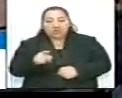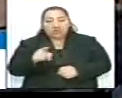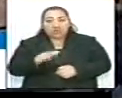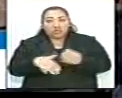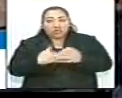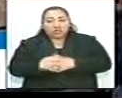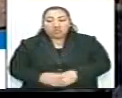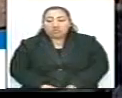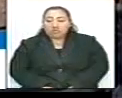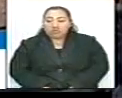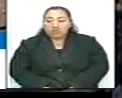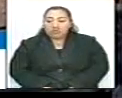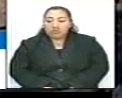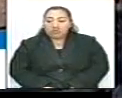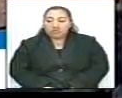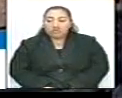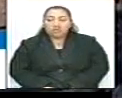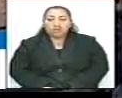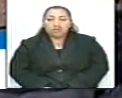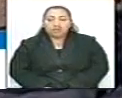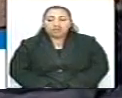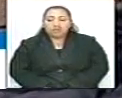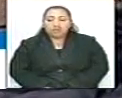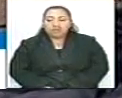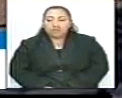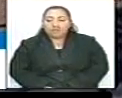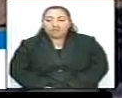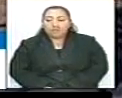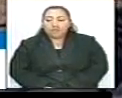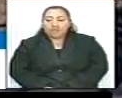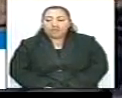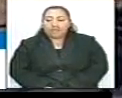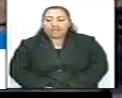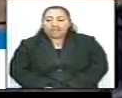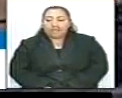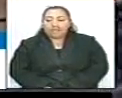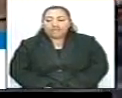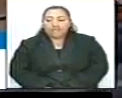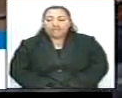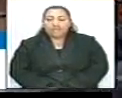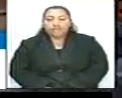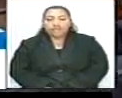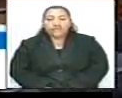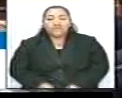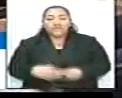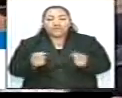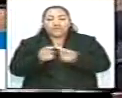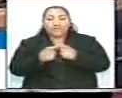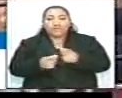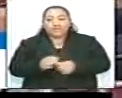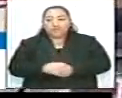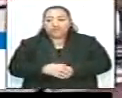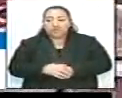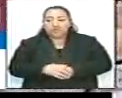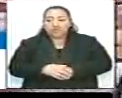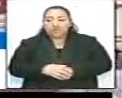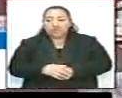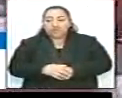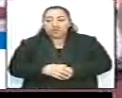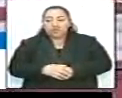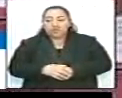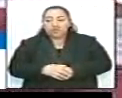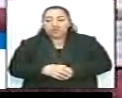sería mi pedido, señor presidente. Muchas gracias. Igualmente, congresista. Le vamos a dar la palabra al congresista Gilmer Trujillo.